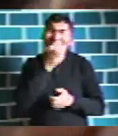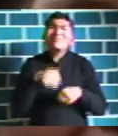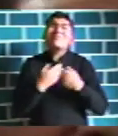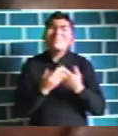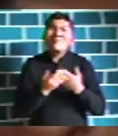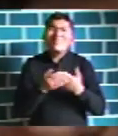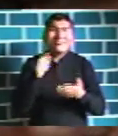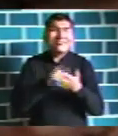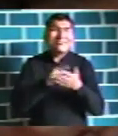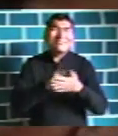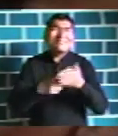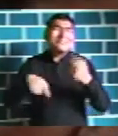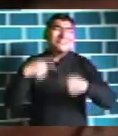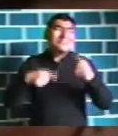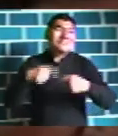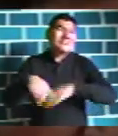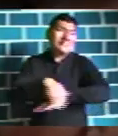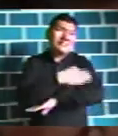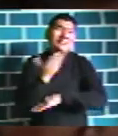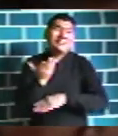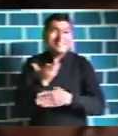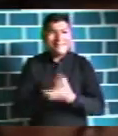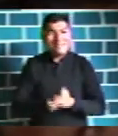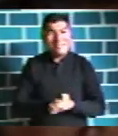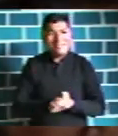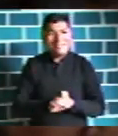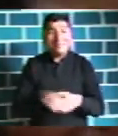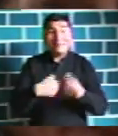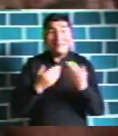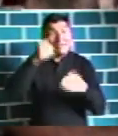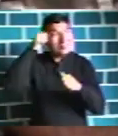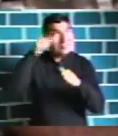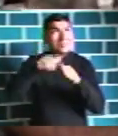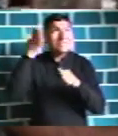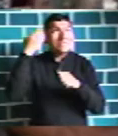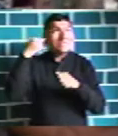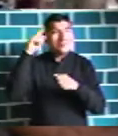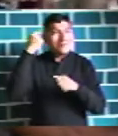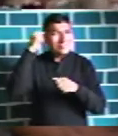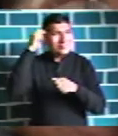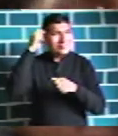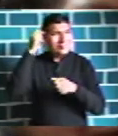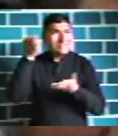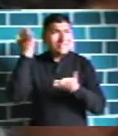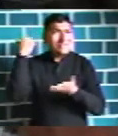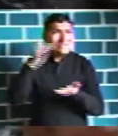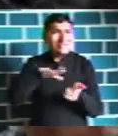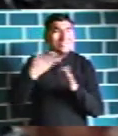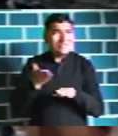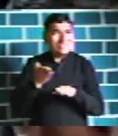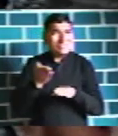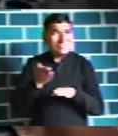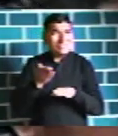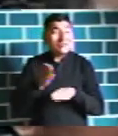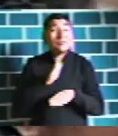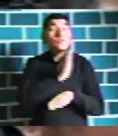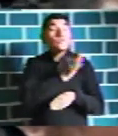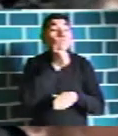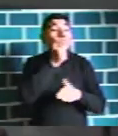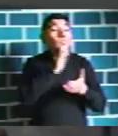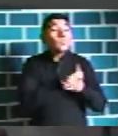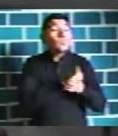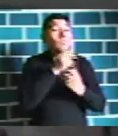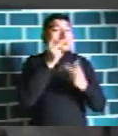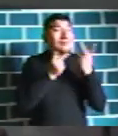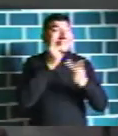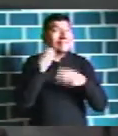pelear en la calle como recuerdo a un tío que ha fallecido más bien le sacaba a su esposa a pasear